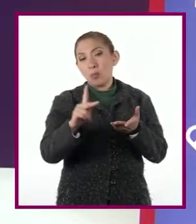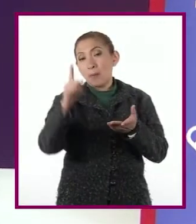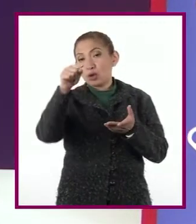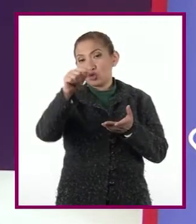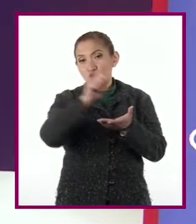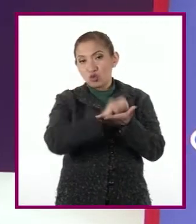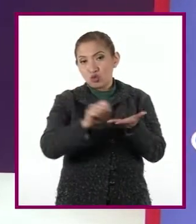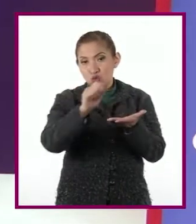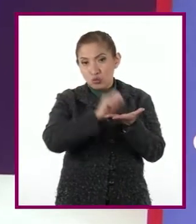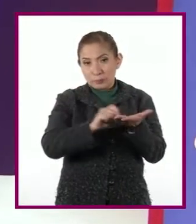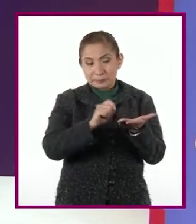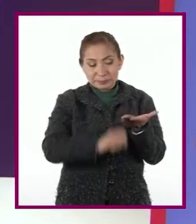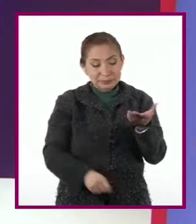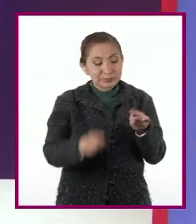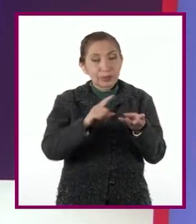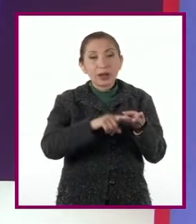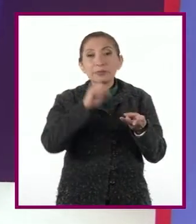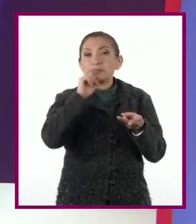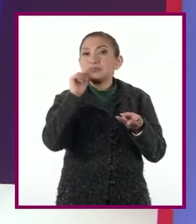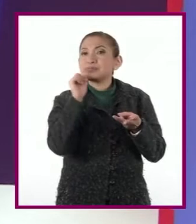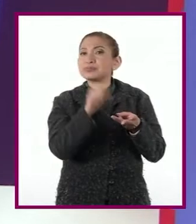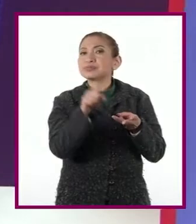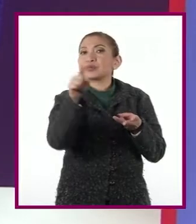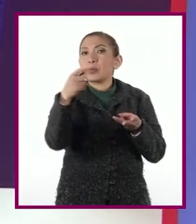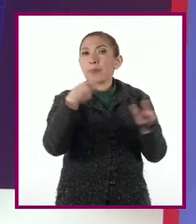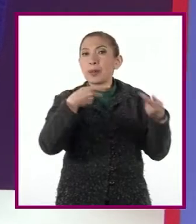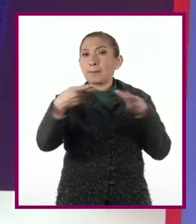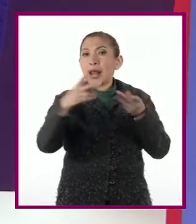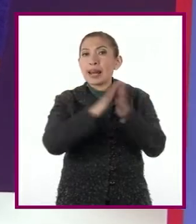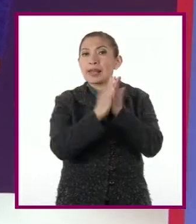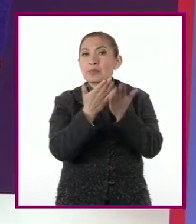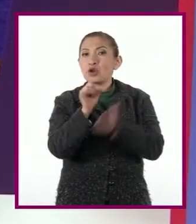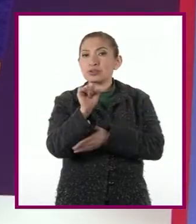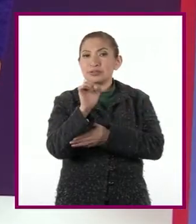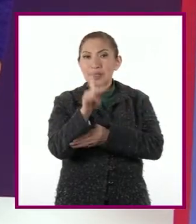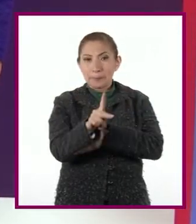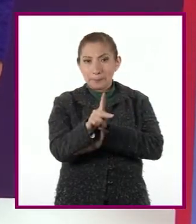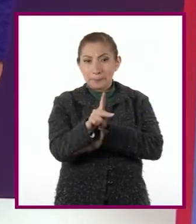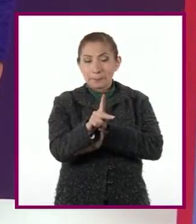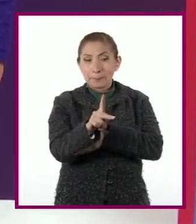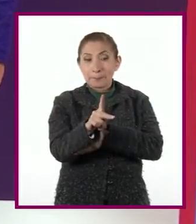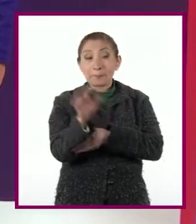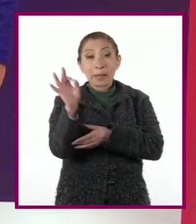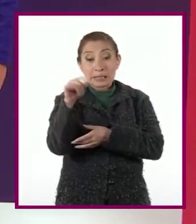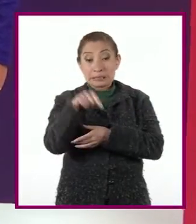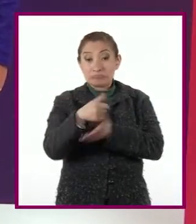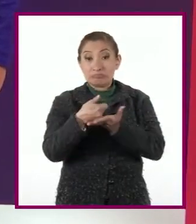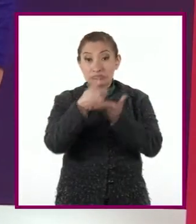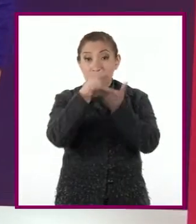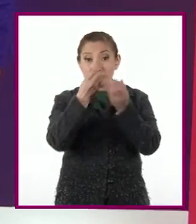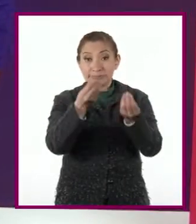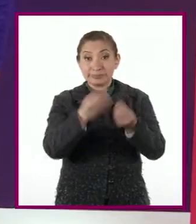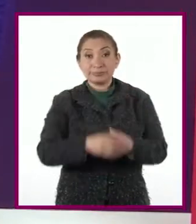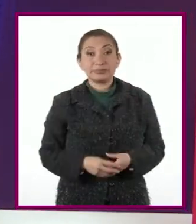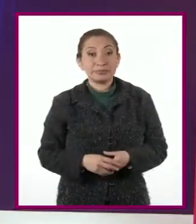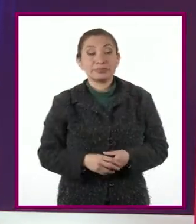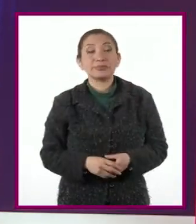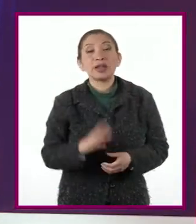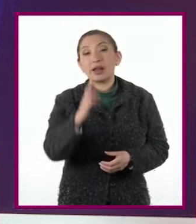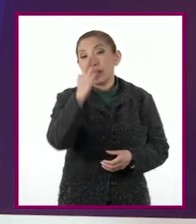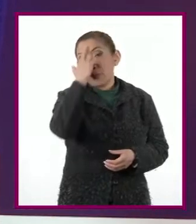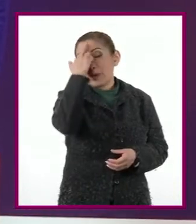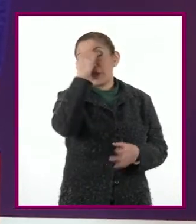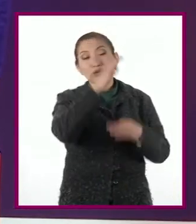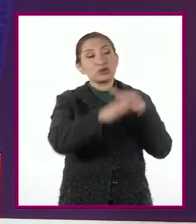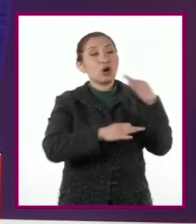que puedan tomar notas. También tengan a la mano su libro de texto, ya que será de gran ayuda. Recordemos